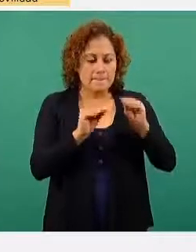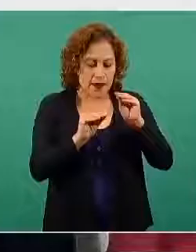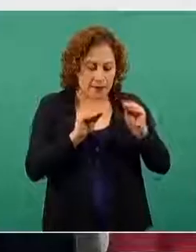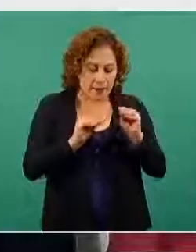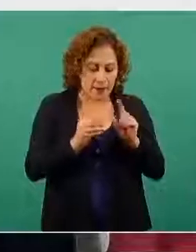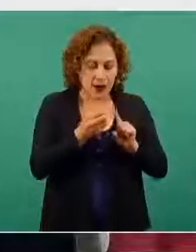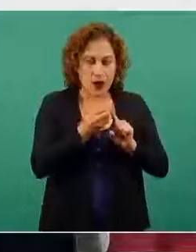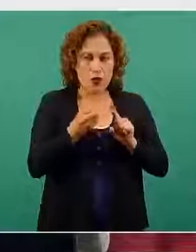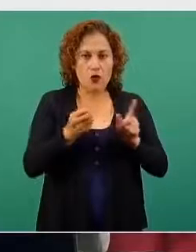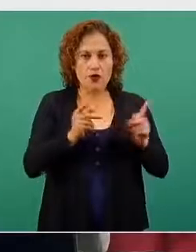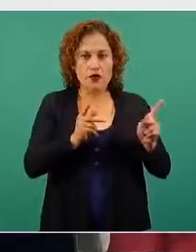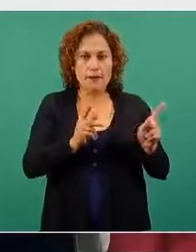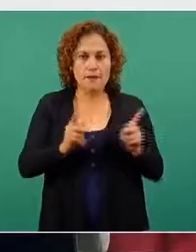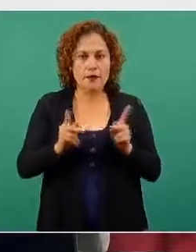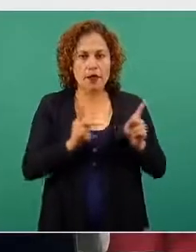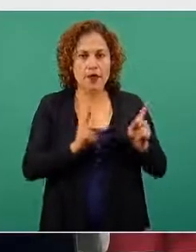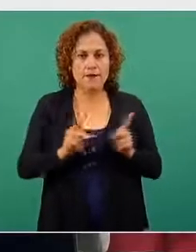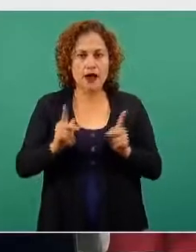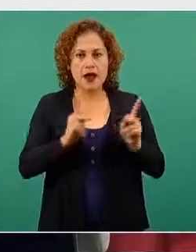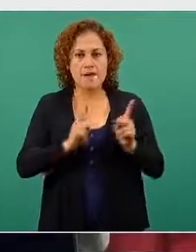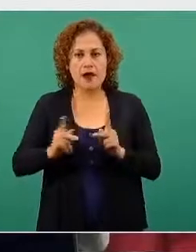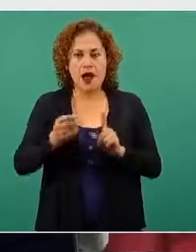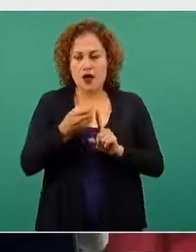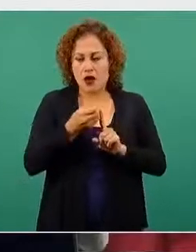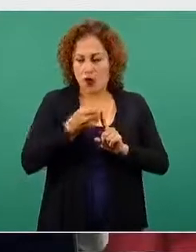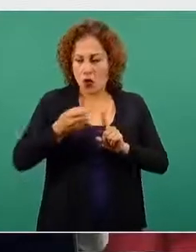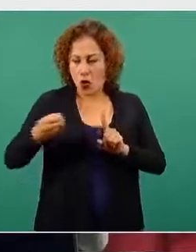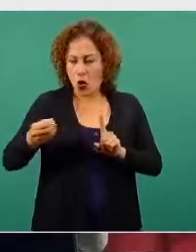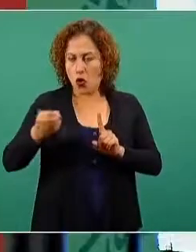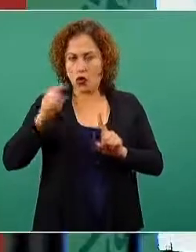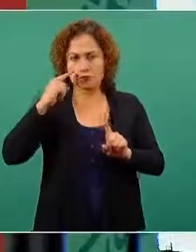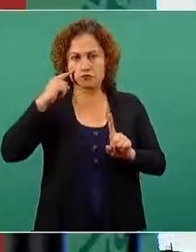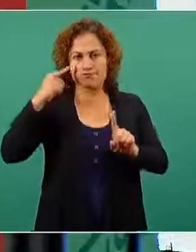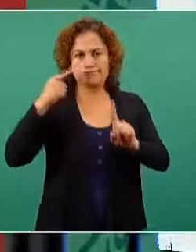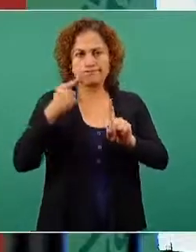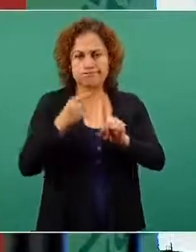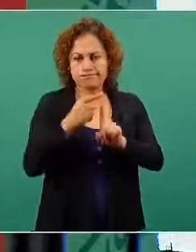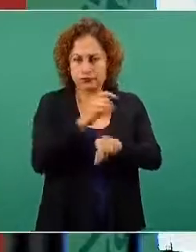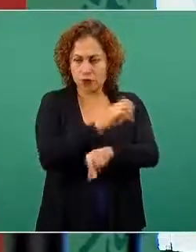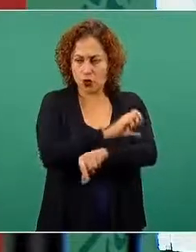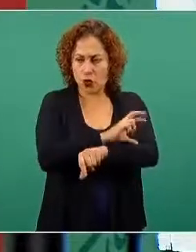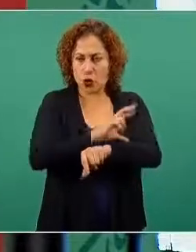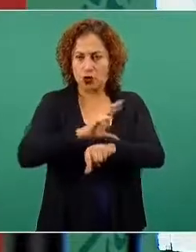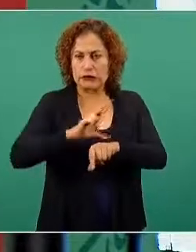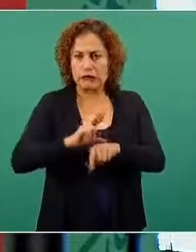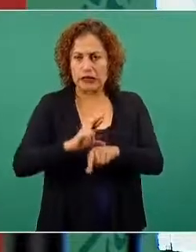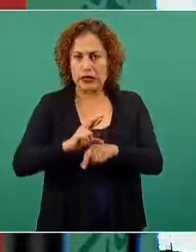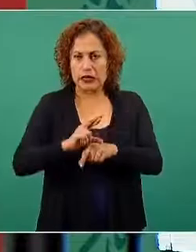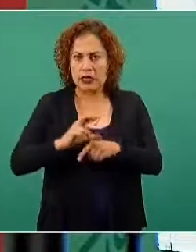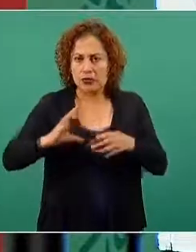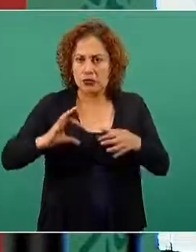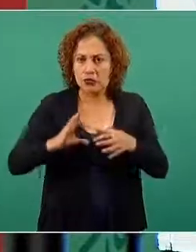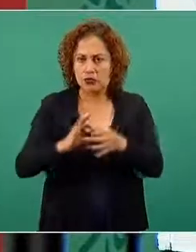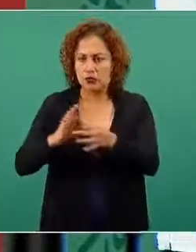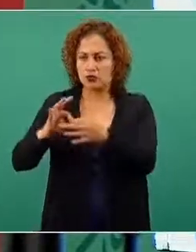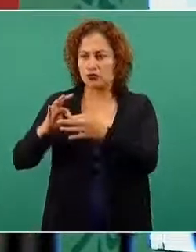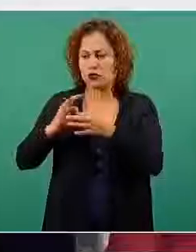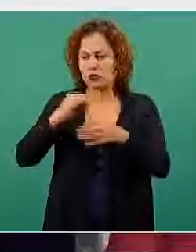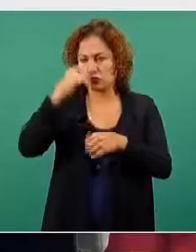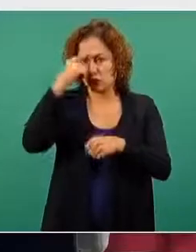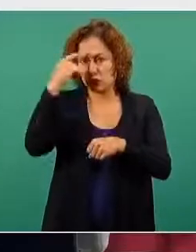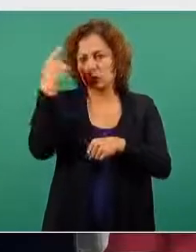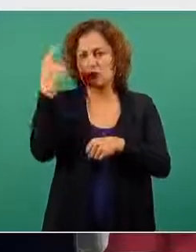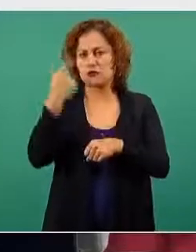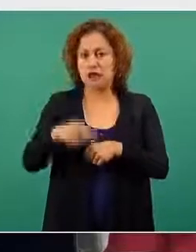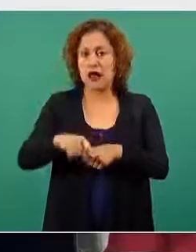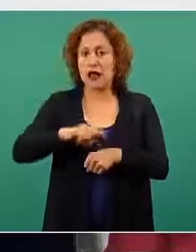estratégicamente, diseñar, organizarnos, coordinarnos para enfrentar el virus de